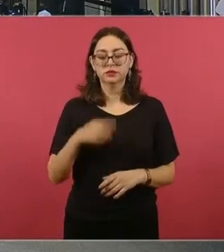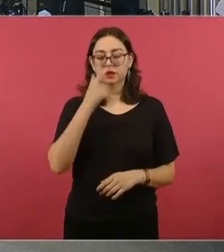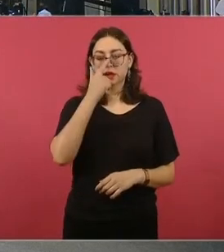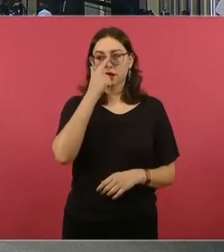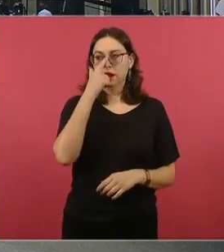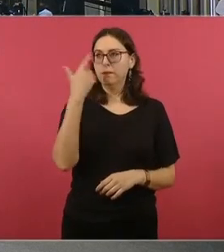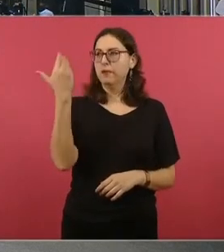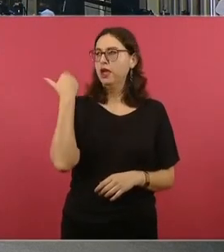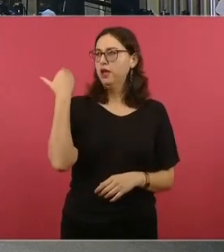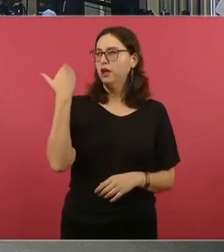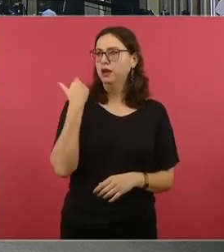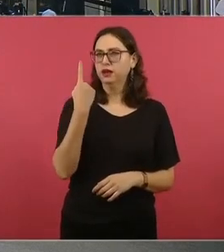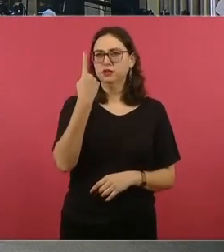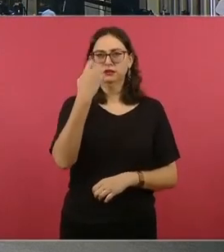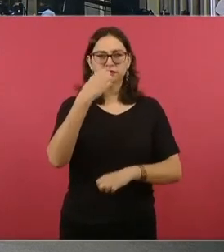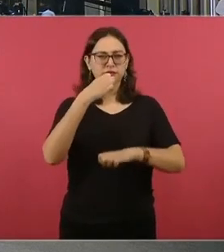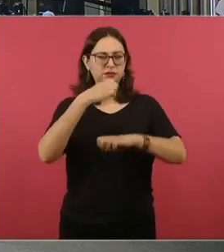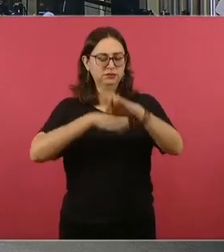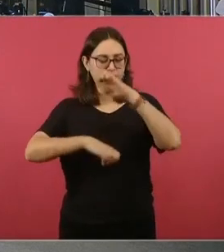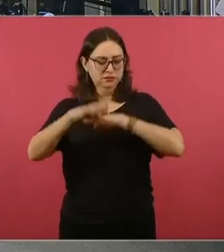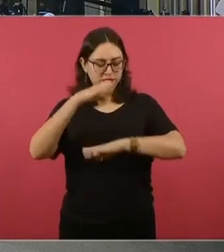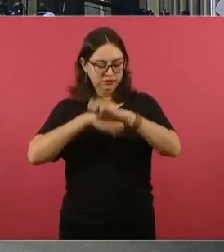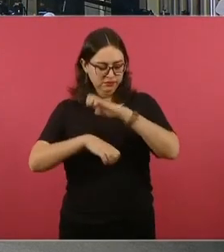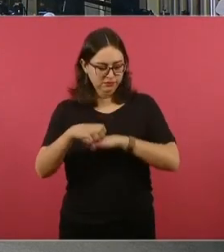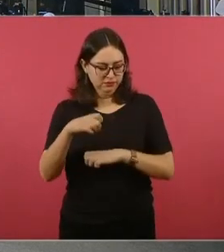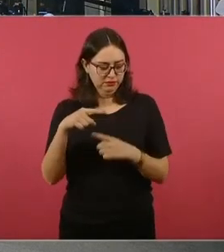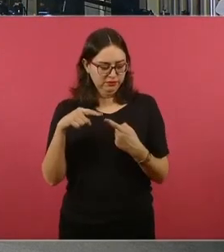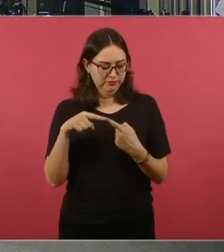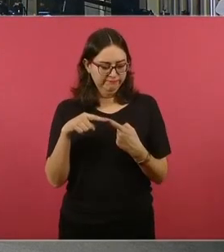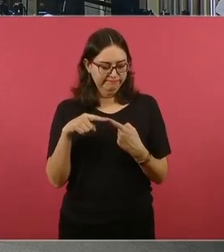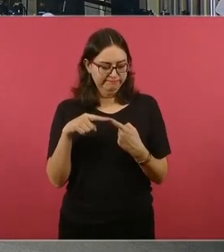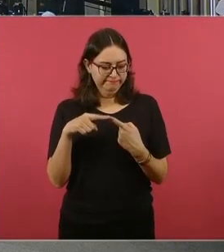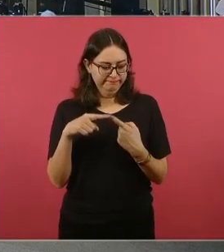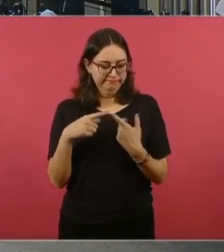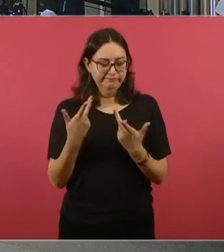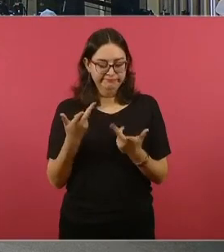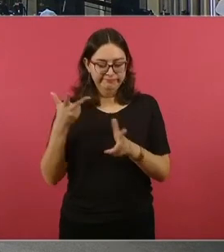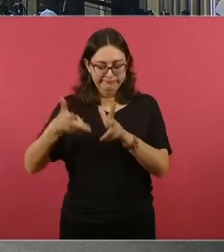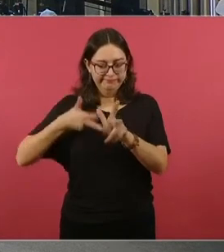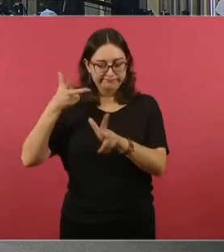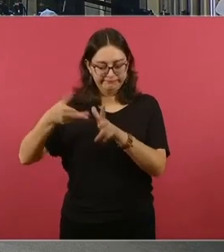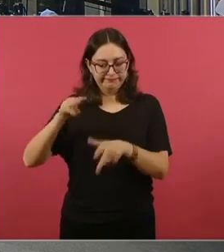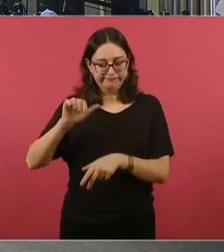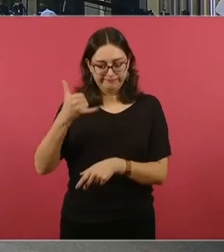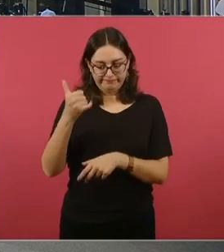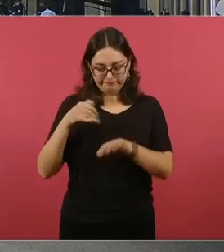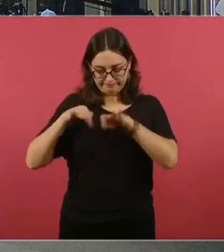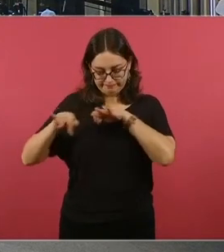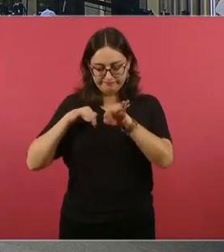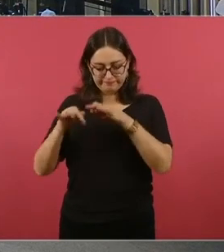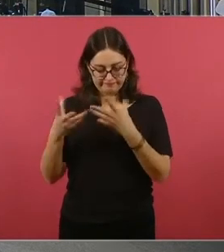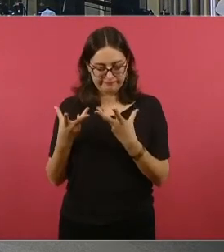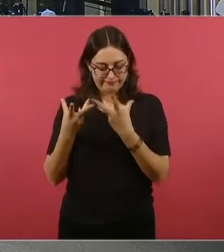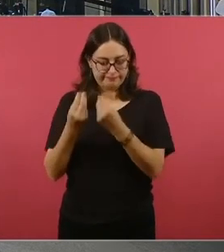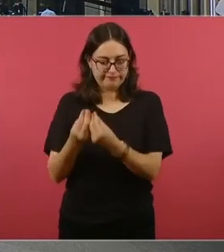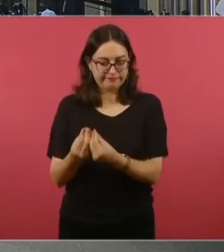Motangil, que está trabajando en el Tren Maya,